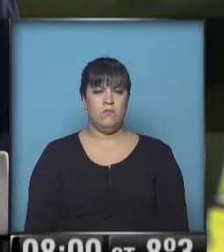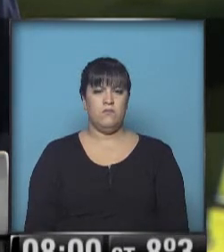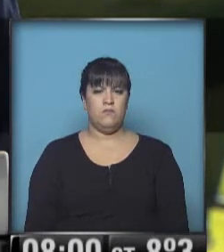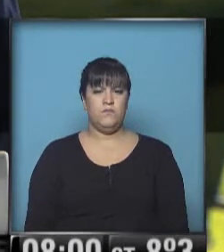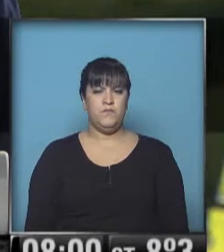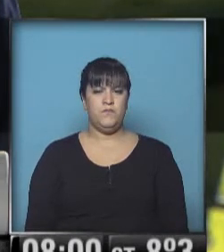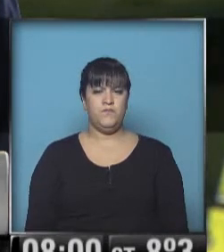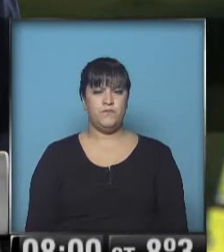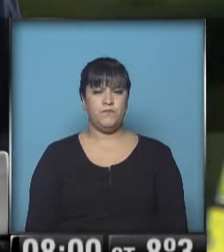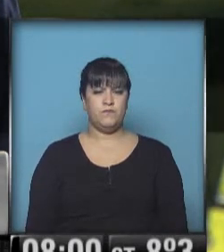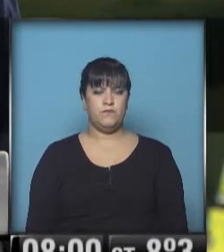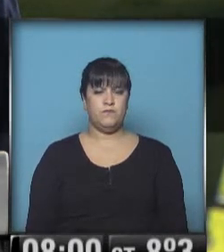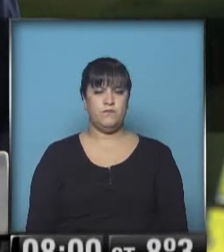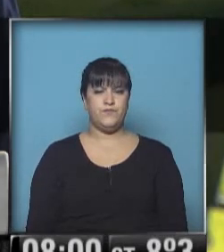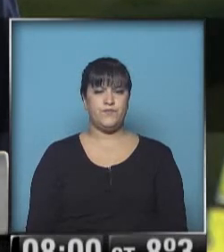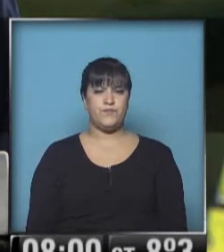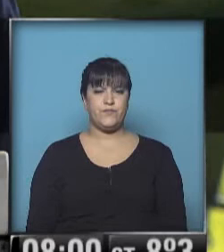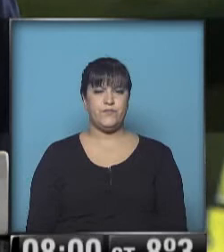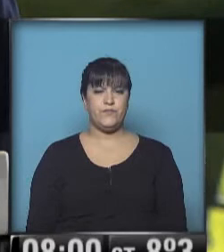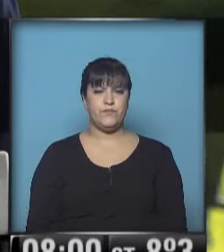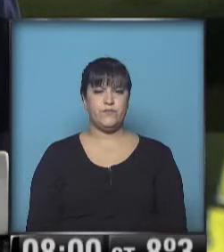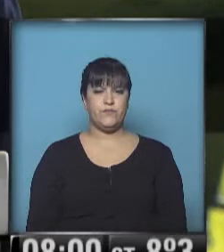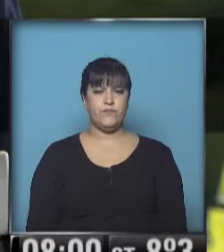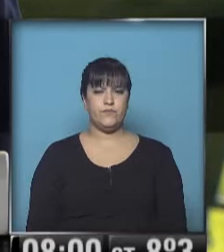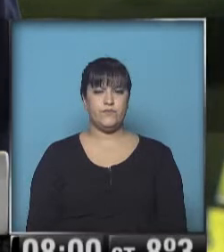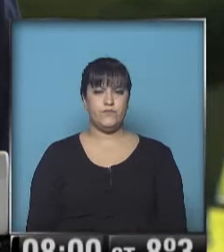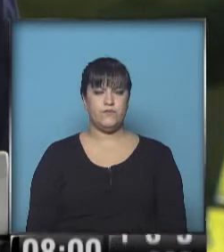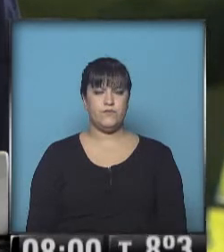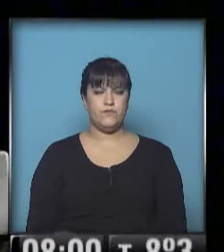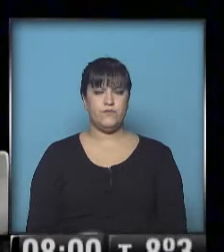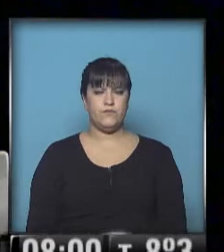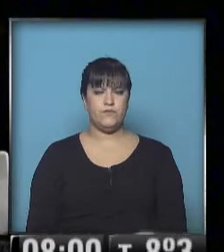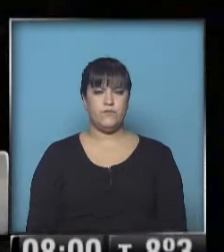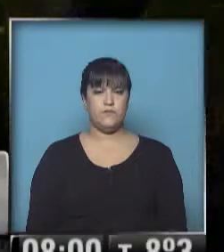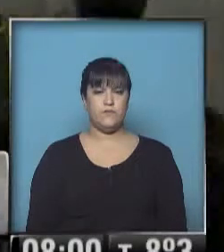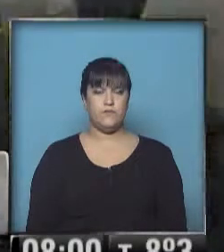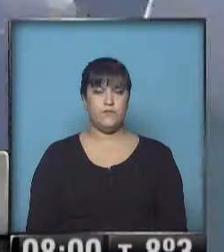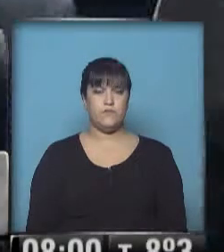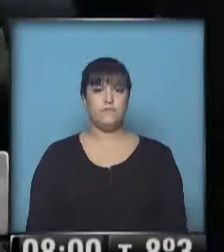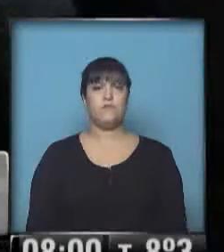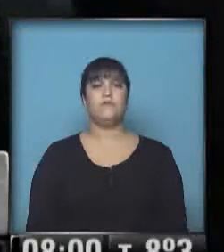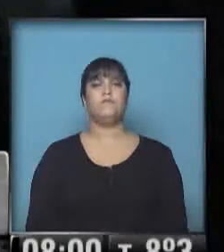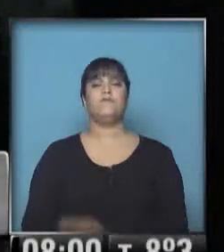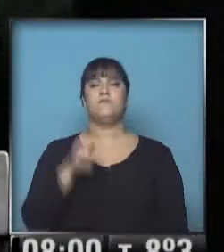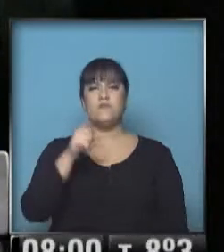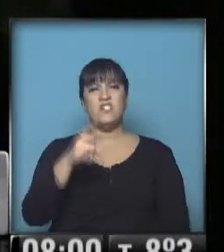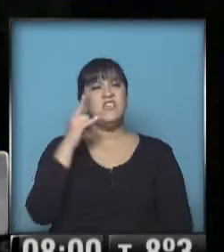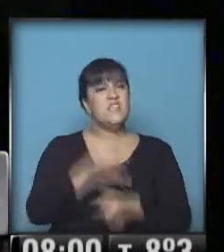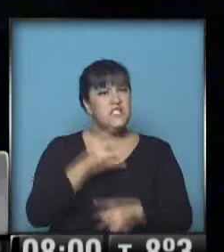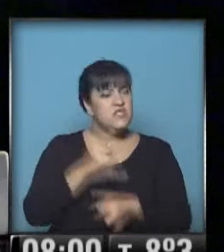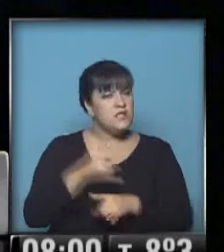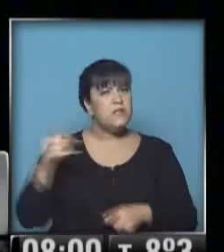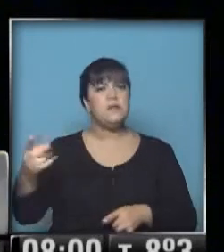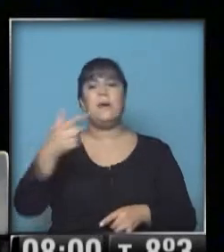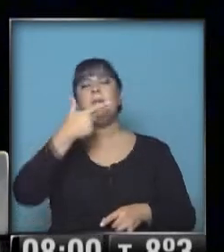group for the security of the country and the region and for the entire world. El enviado permanente de Siria ante la ONU,